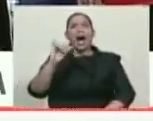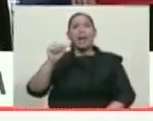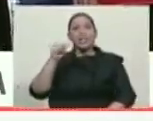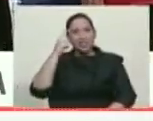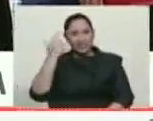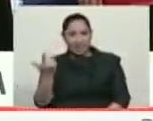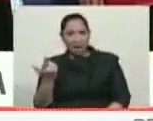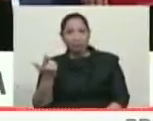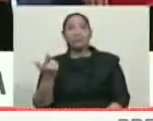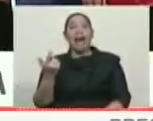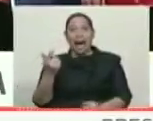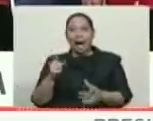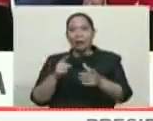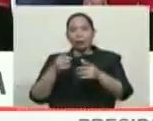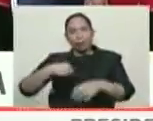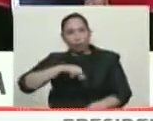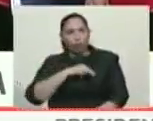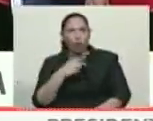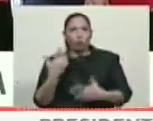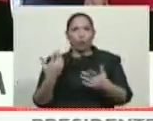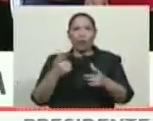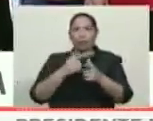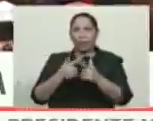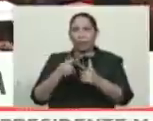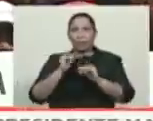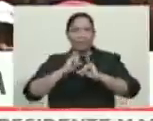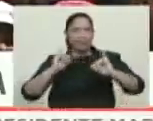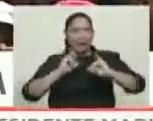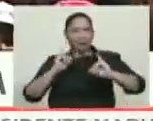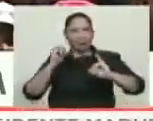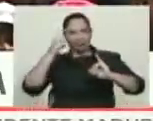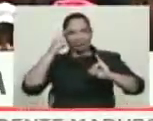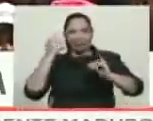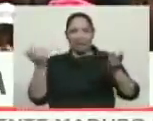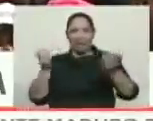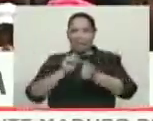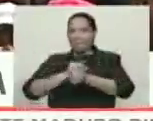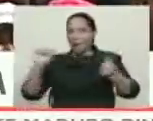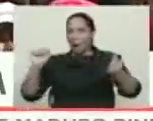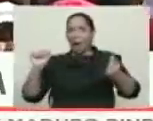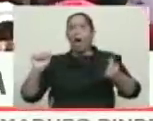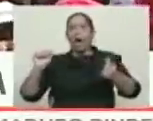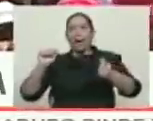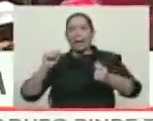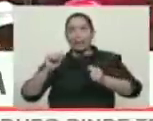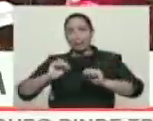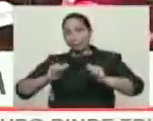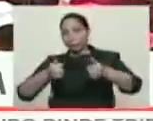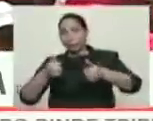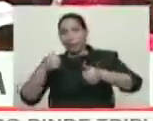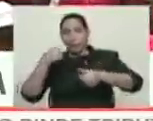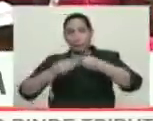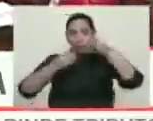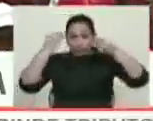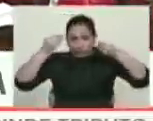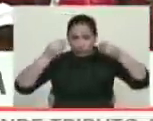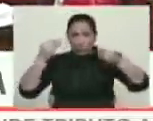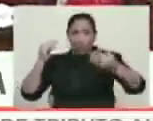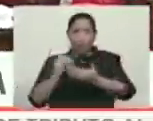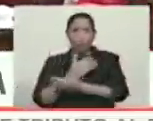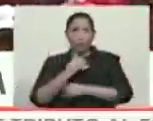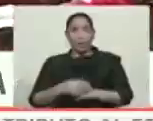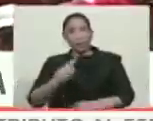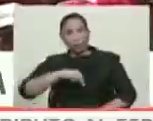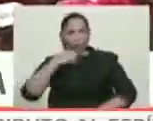desarticulado el intento de golpe de Estado. Pero tenemos que estar y seguir en las calles, vigilantes,